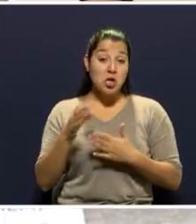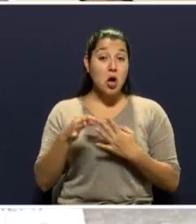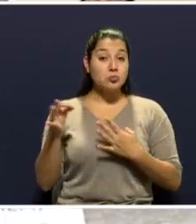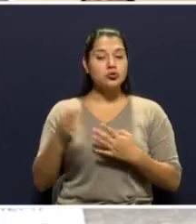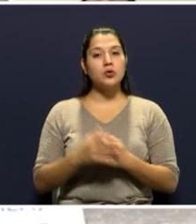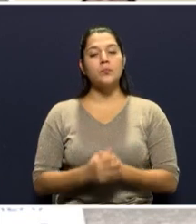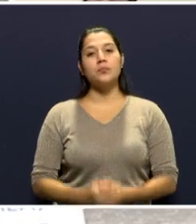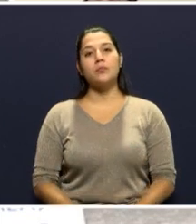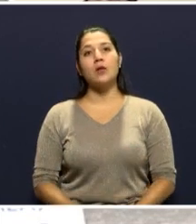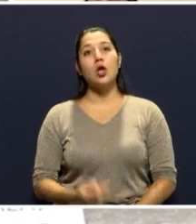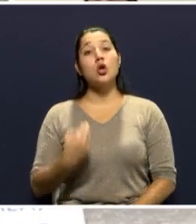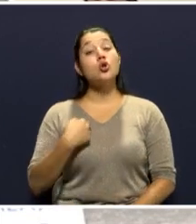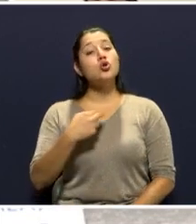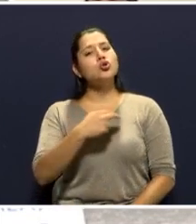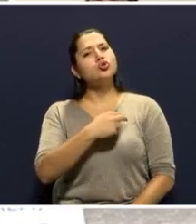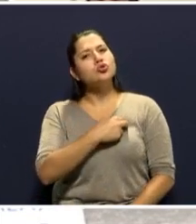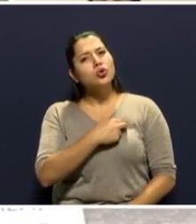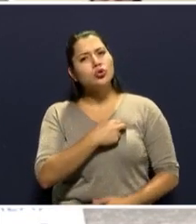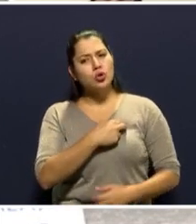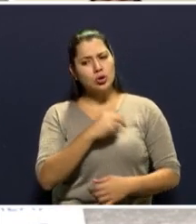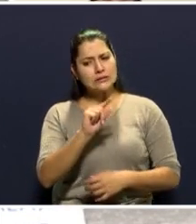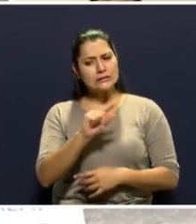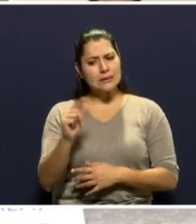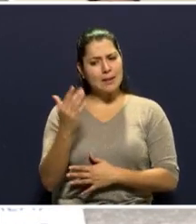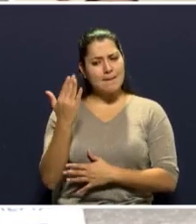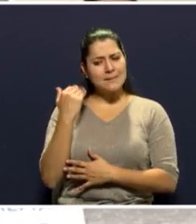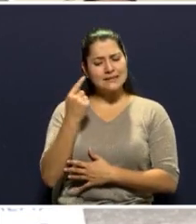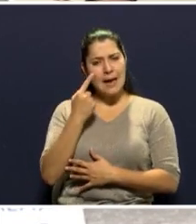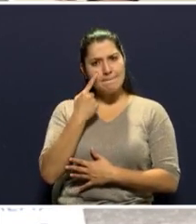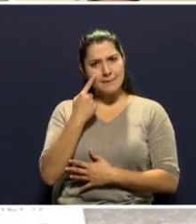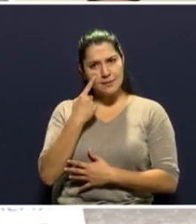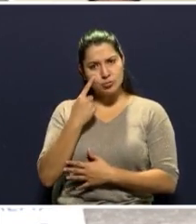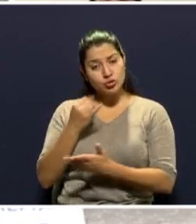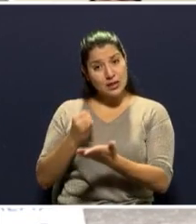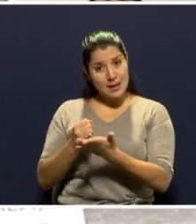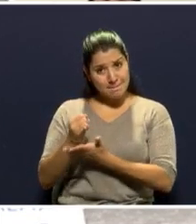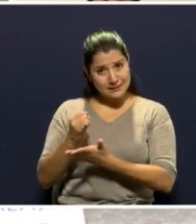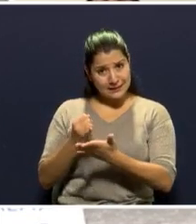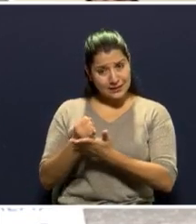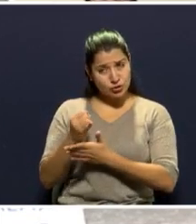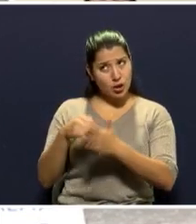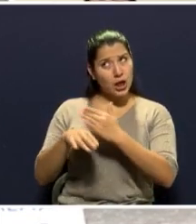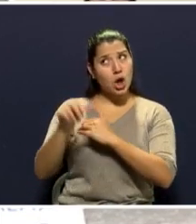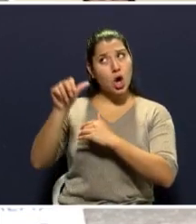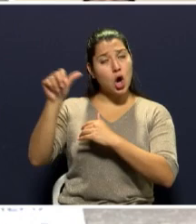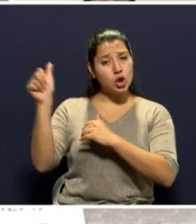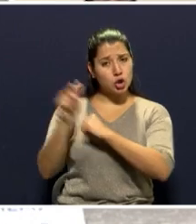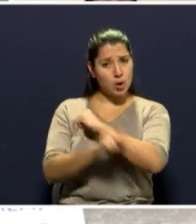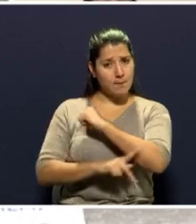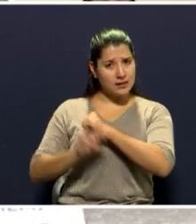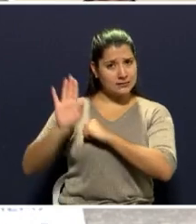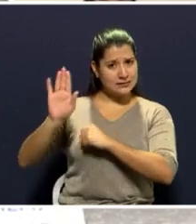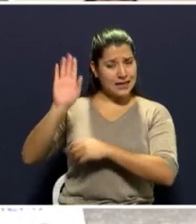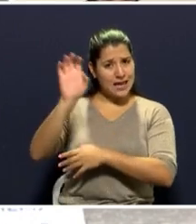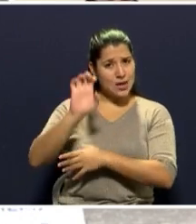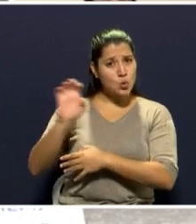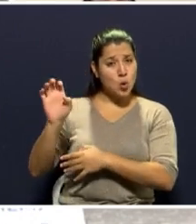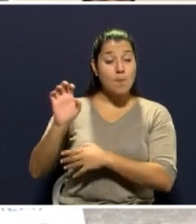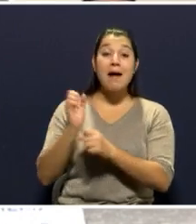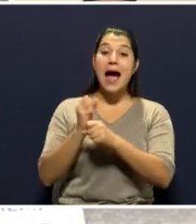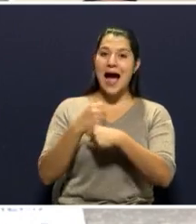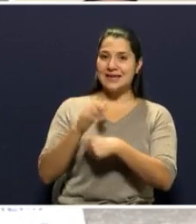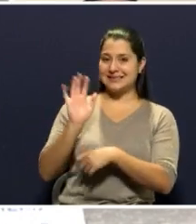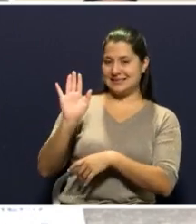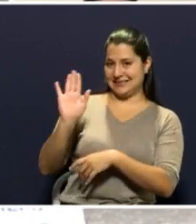tuvimos conocimiento de un estudio la semana pasada en donde justamente hay países europeos que han estado haciendo ese